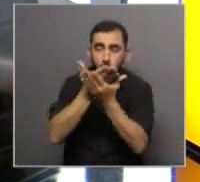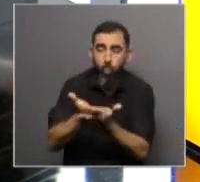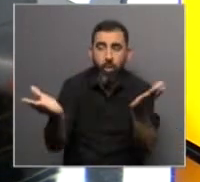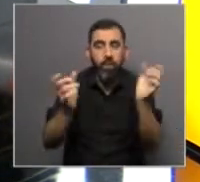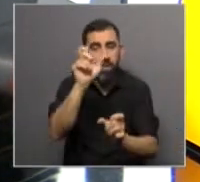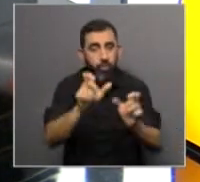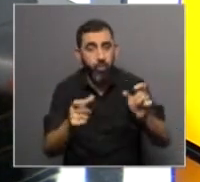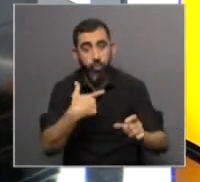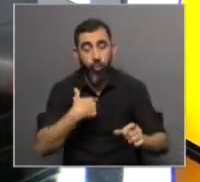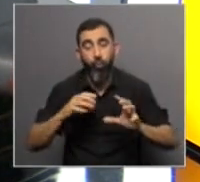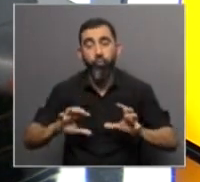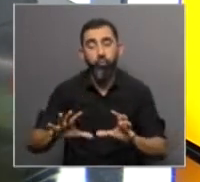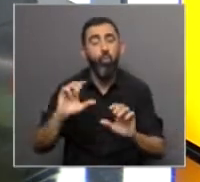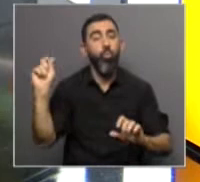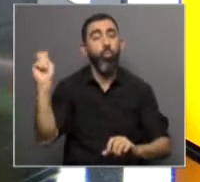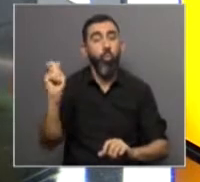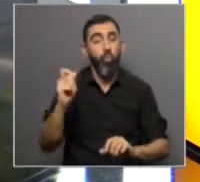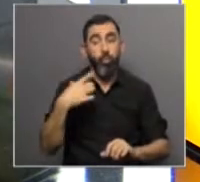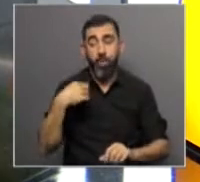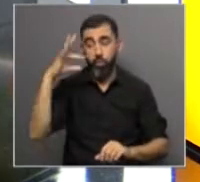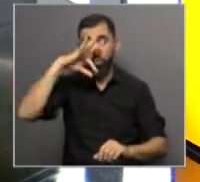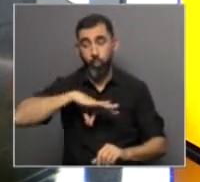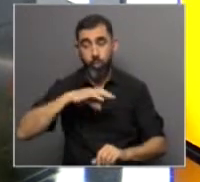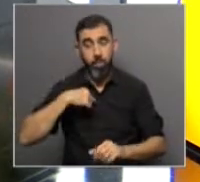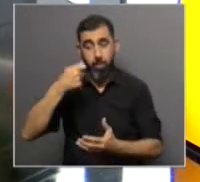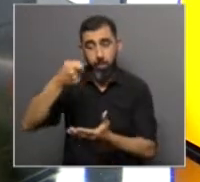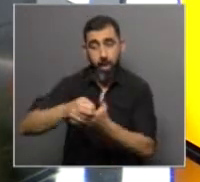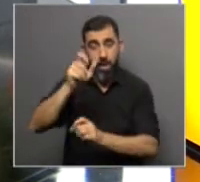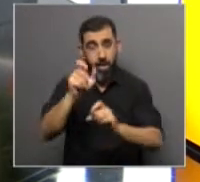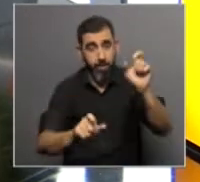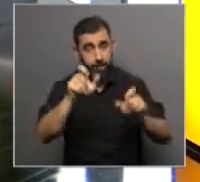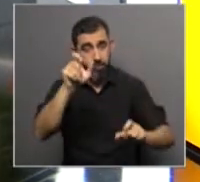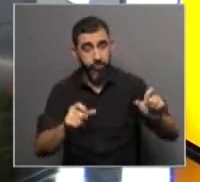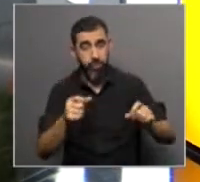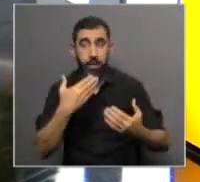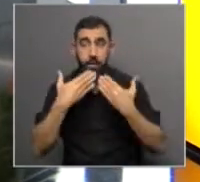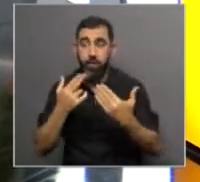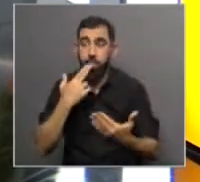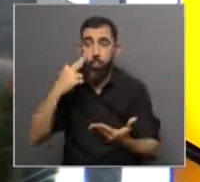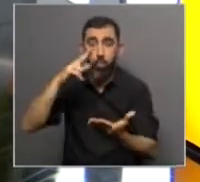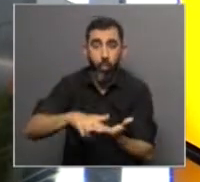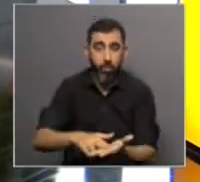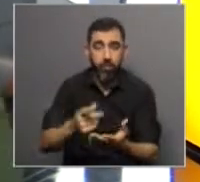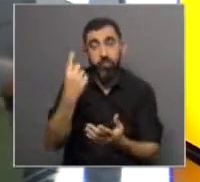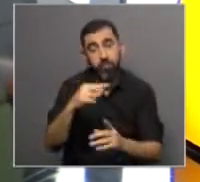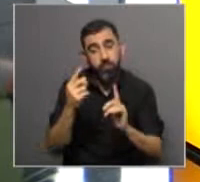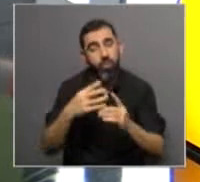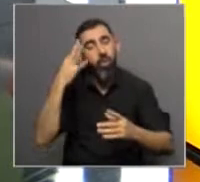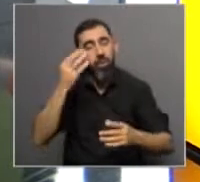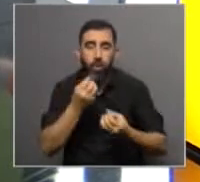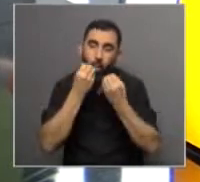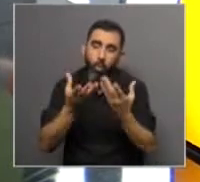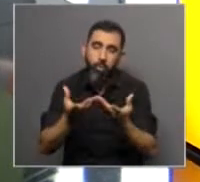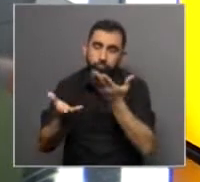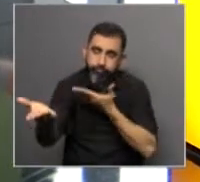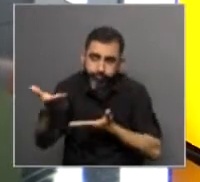Somos empleados públicos, nuestros salarios y nuestro trabajo viene de los impuestos que la gente paga, entonces me parece que lo